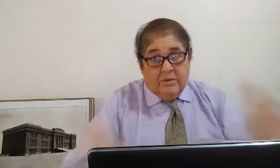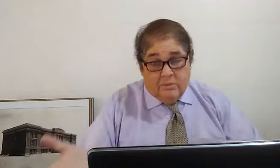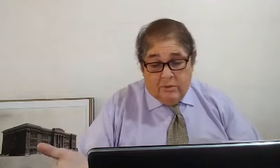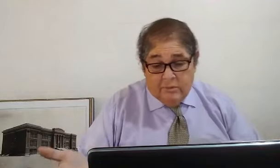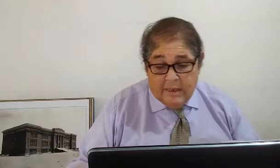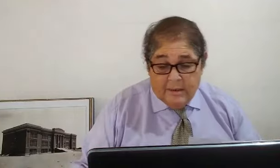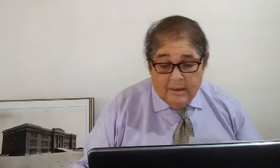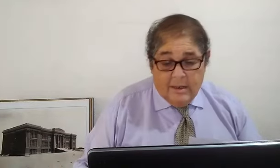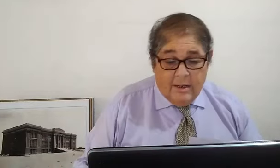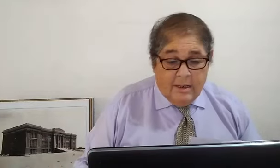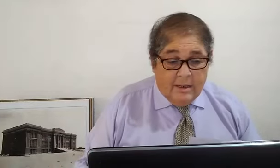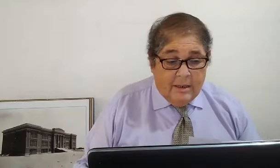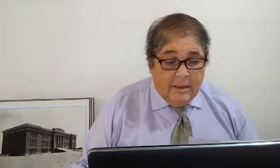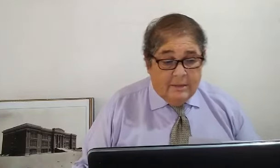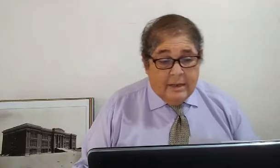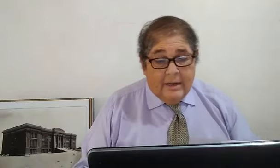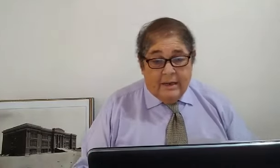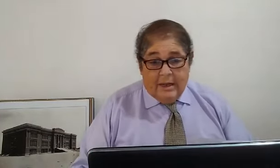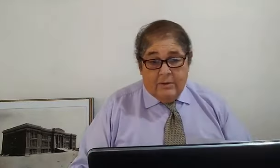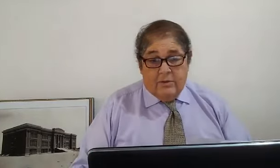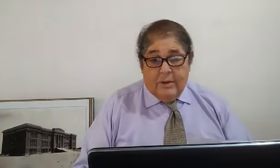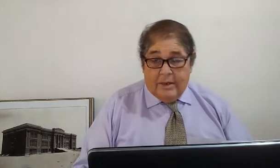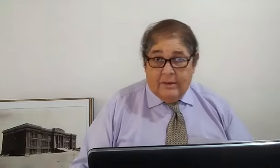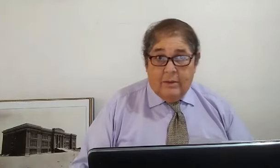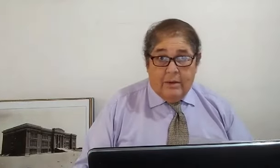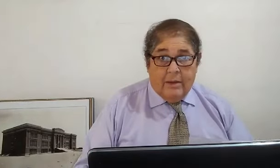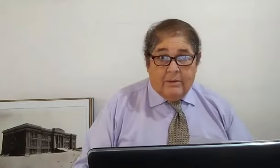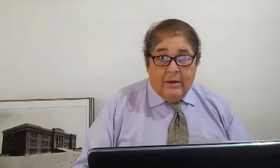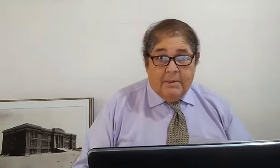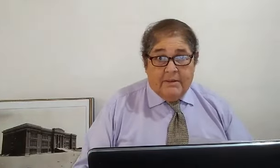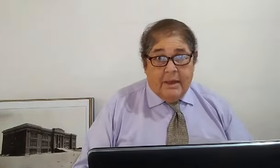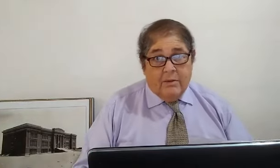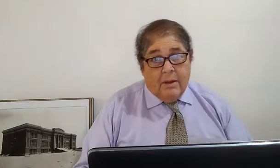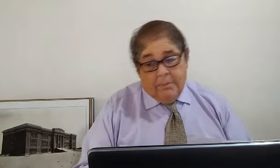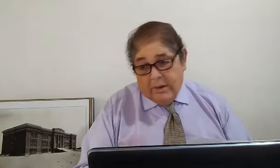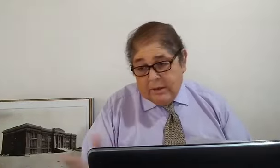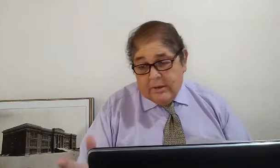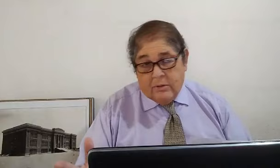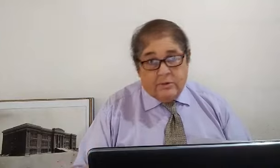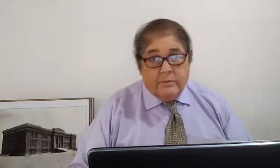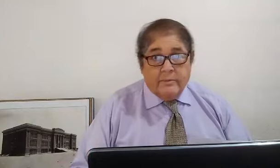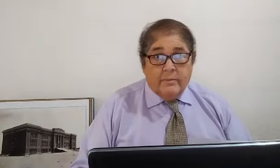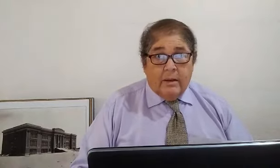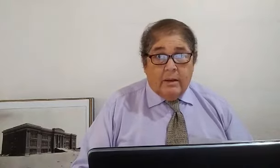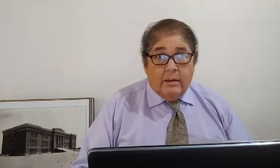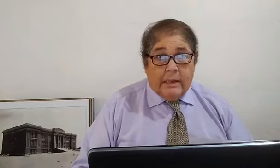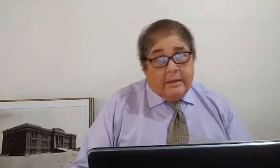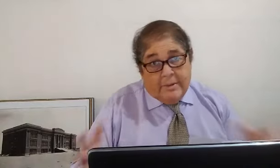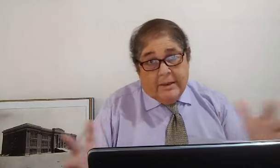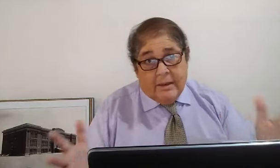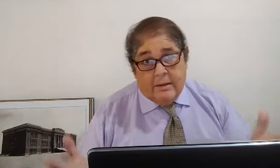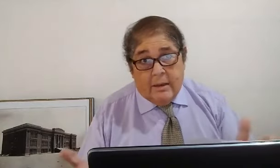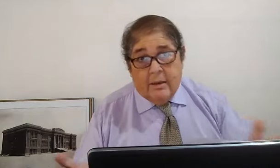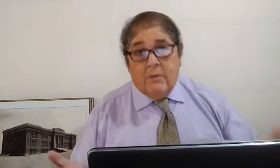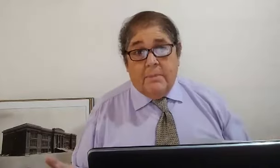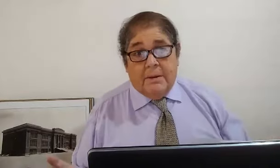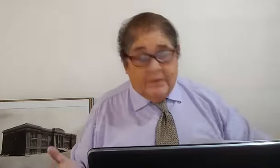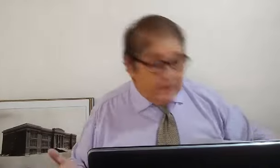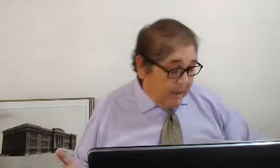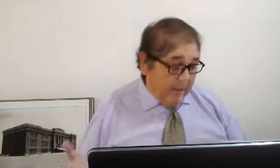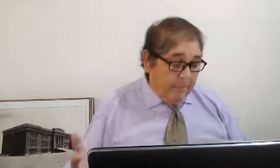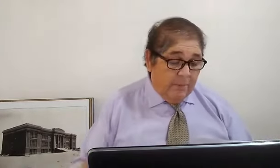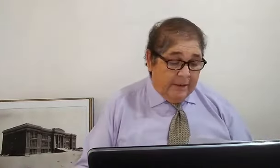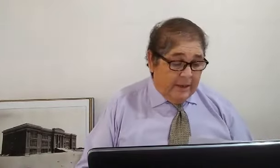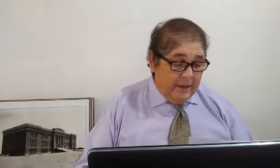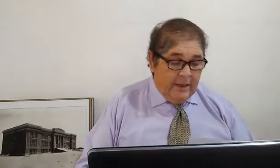ya escuchó usted, están ligados o han estado ligados en el pasado a políticos del nivel de un presidente